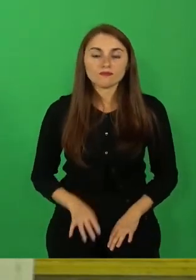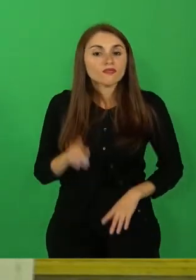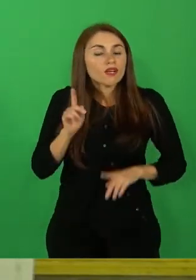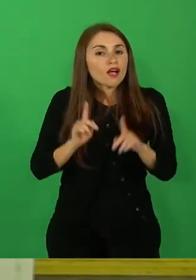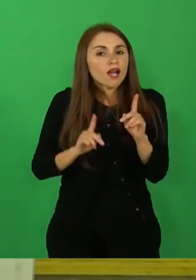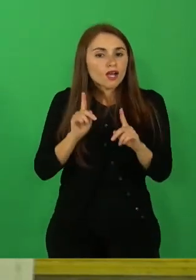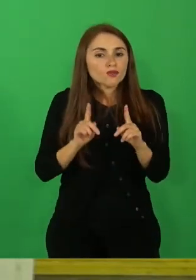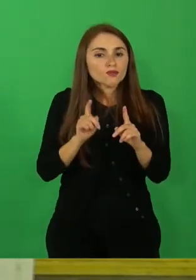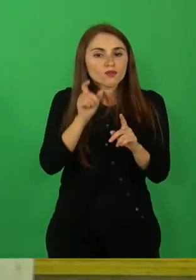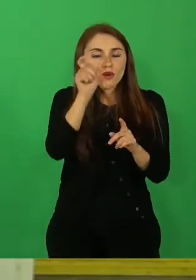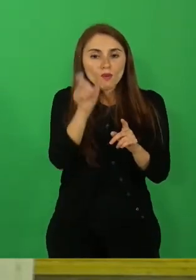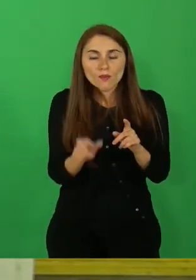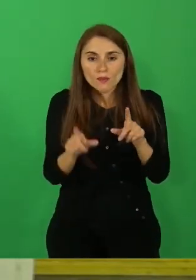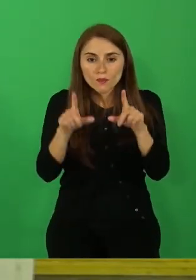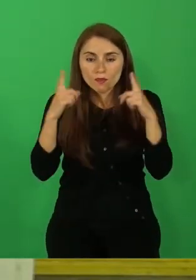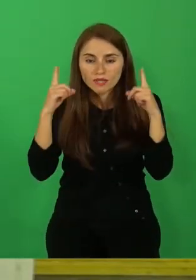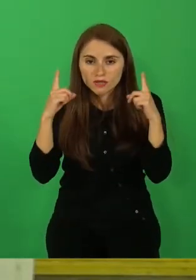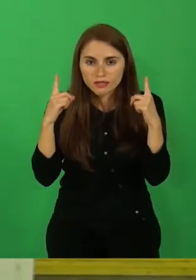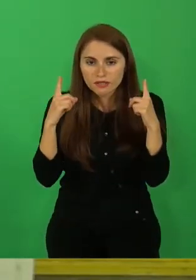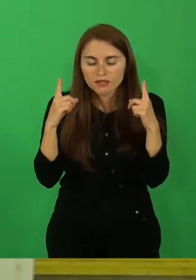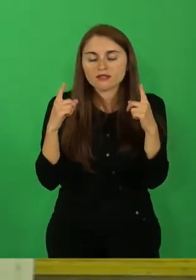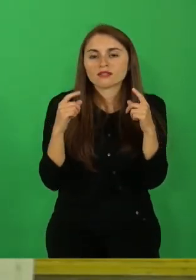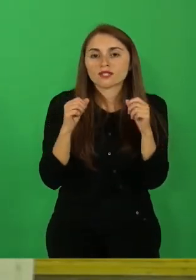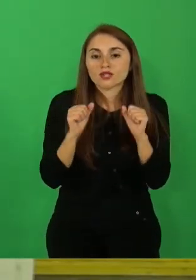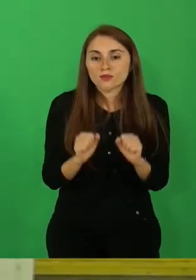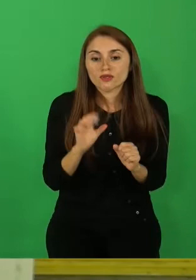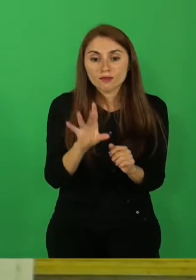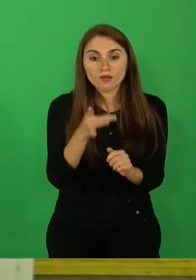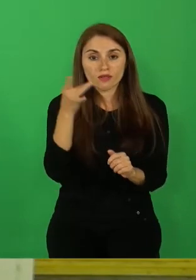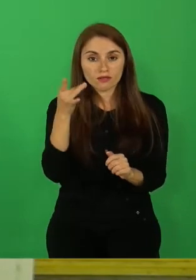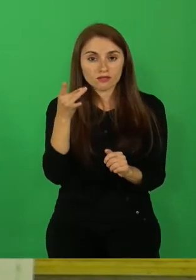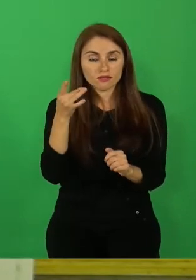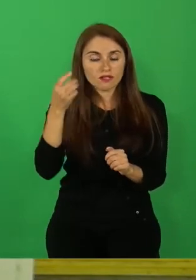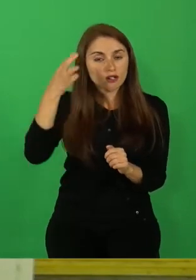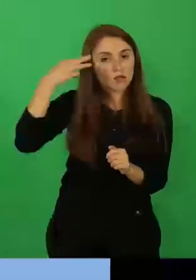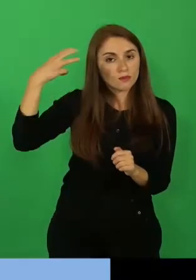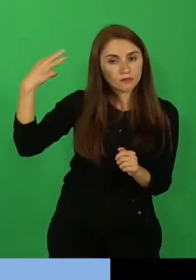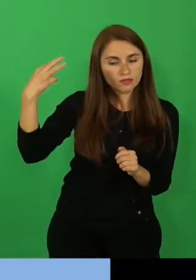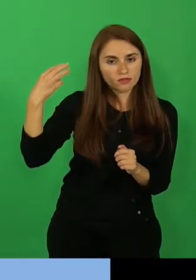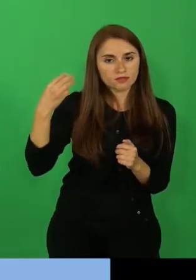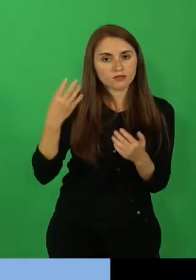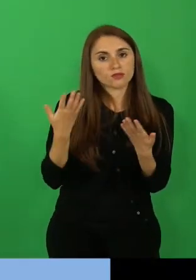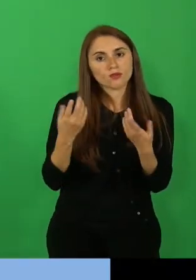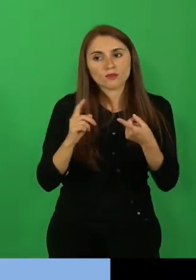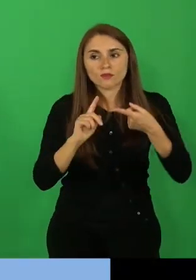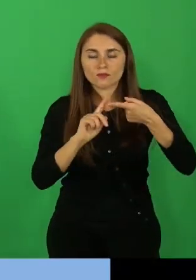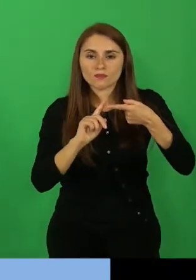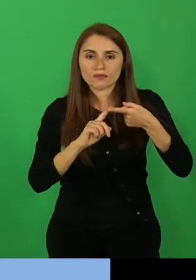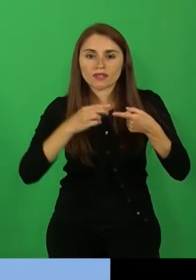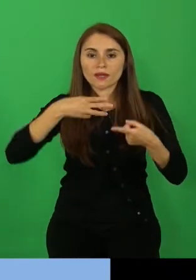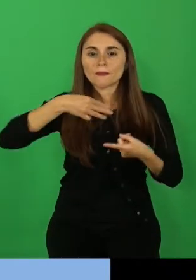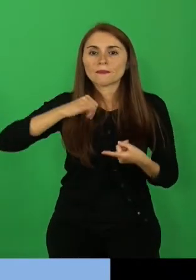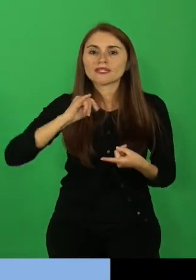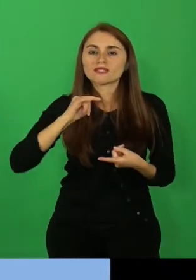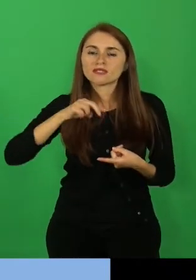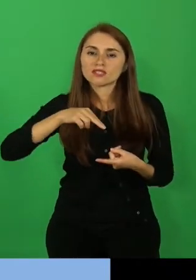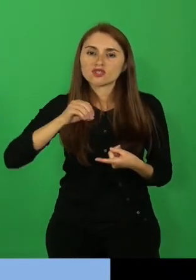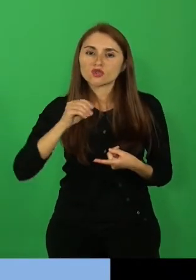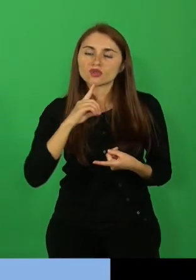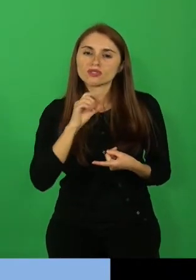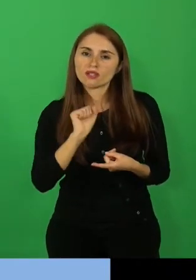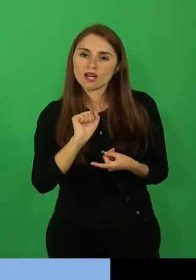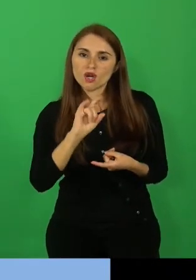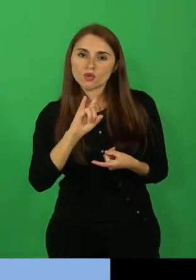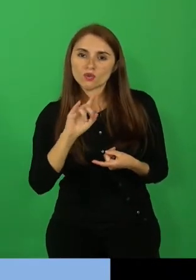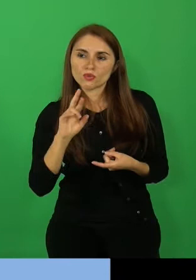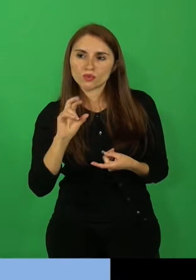Algunos personajes que nosotros podemos encontrar en los mitos o que son muy conocidos. Primero está el Minotauro, ¿cierto? Que es esta especie